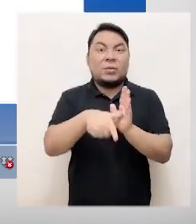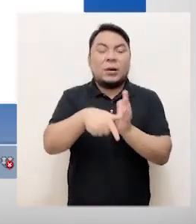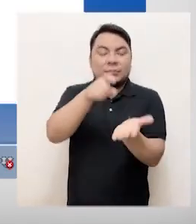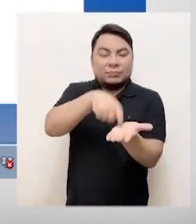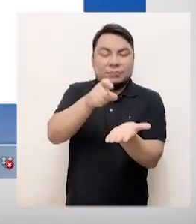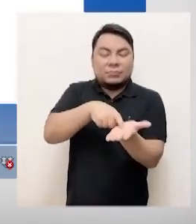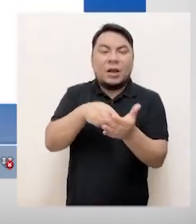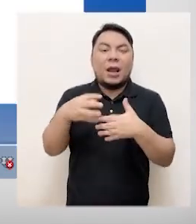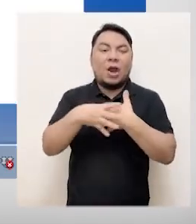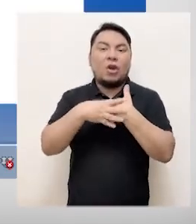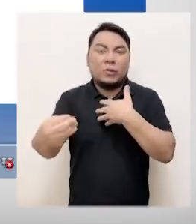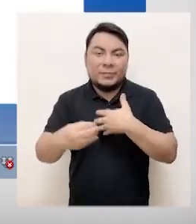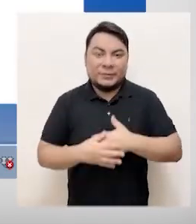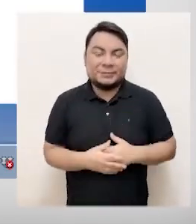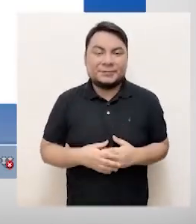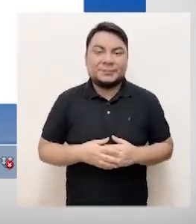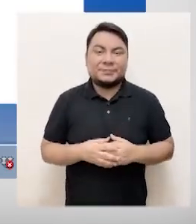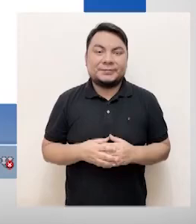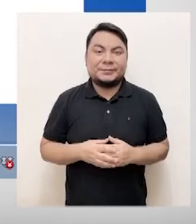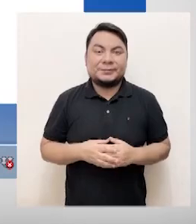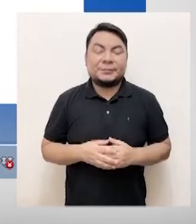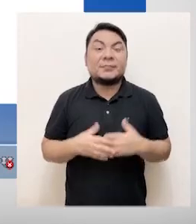carpeta y clic en Pegar.